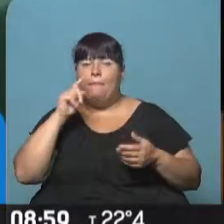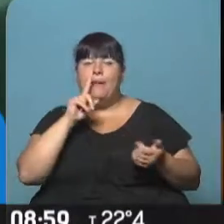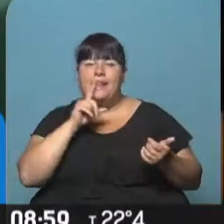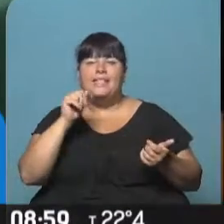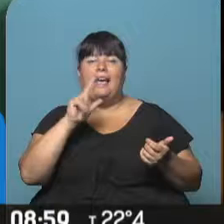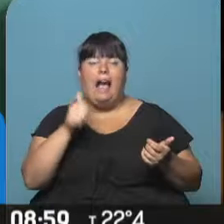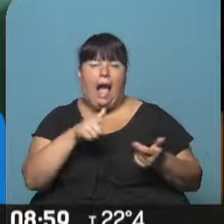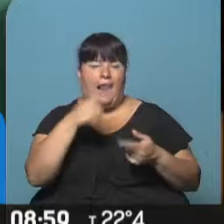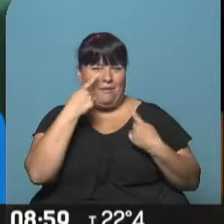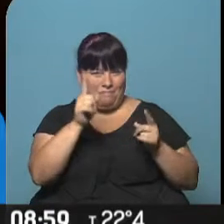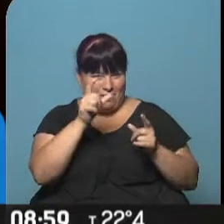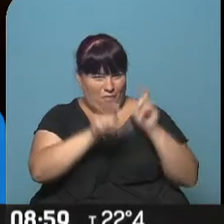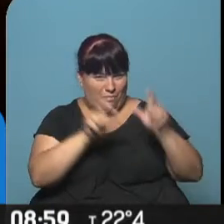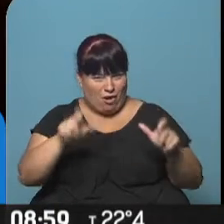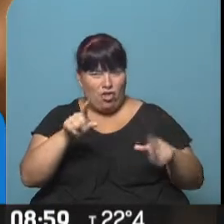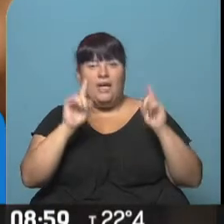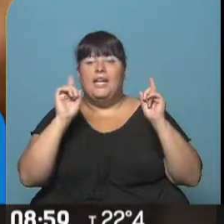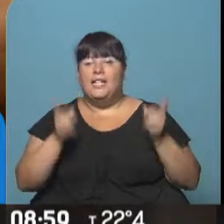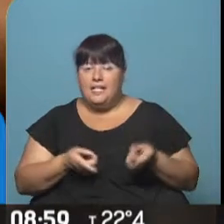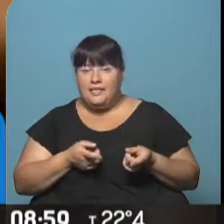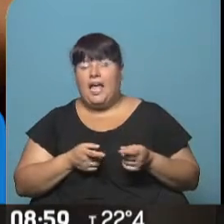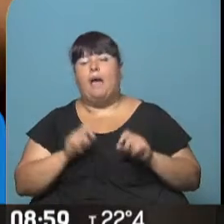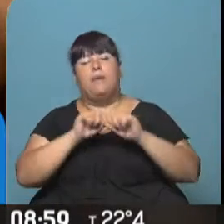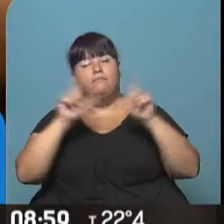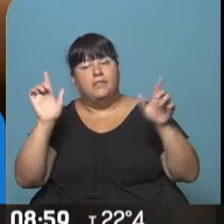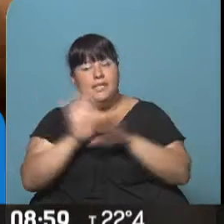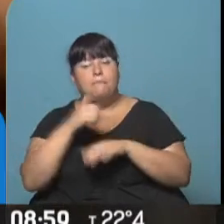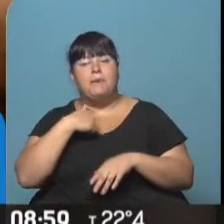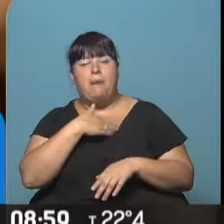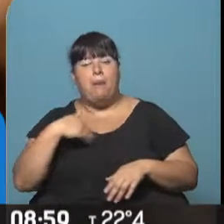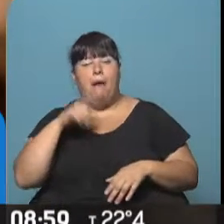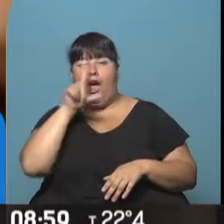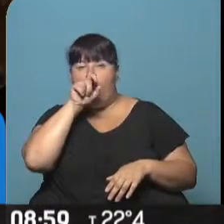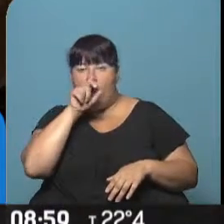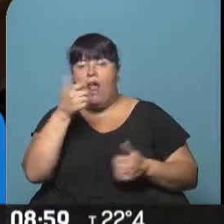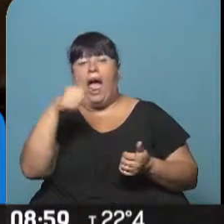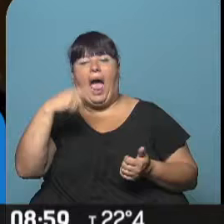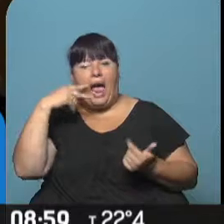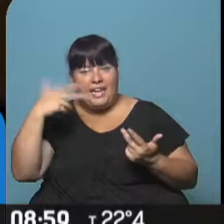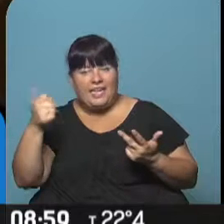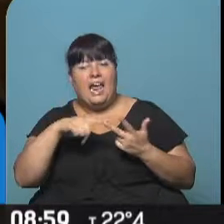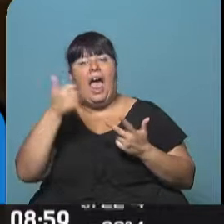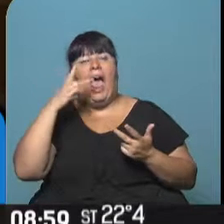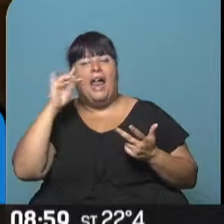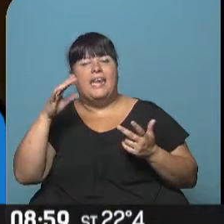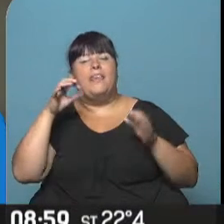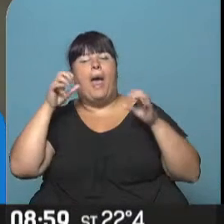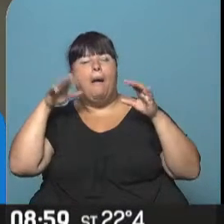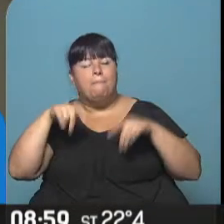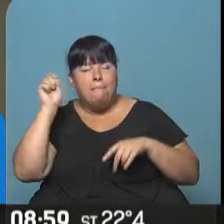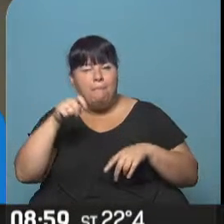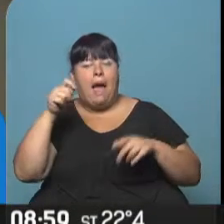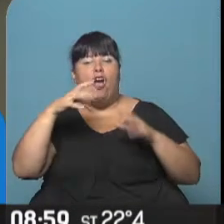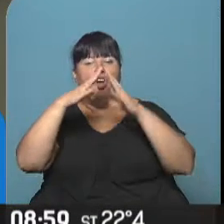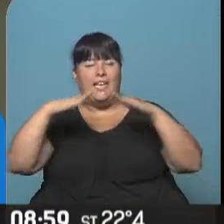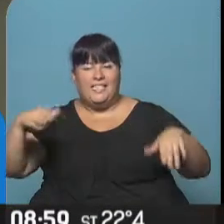Carla Peterson, como ves en pantalla. También se van a estar proyectando Mi mamá Lora, Anina y Anida el mago y el circo flotante. Dos